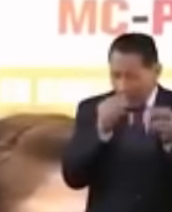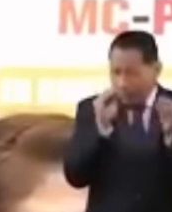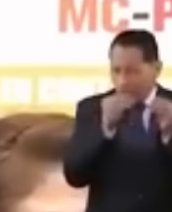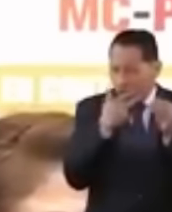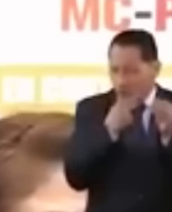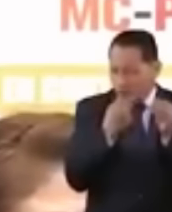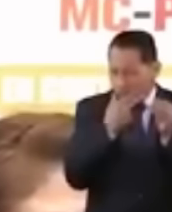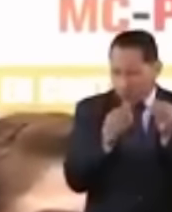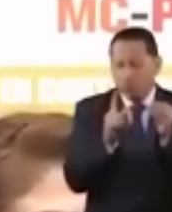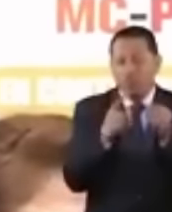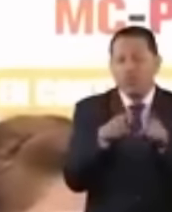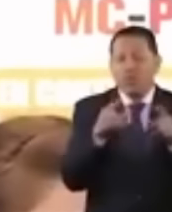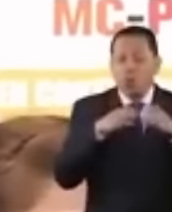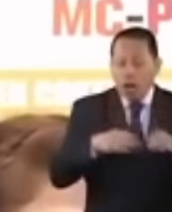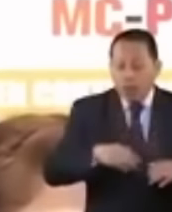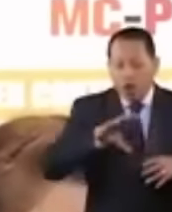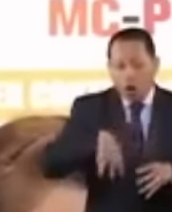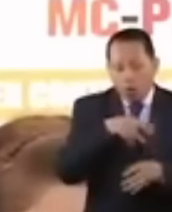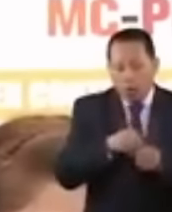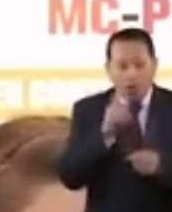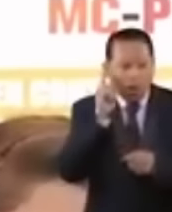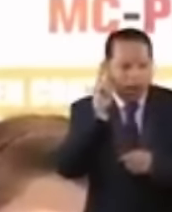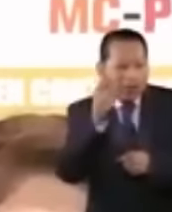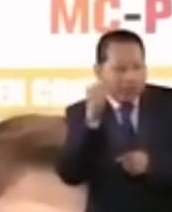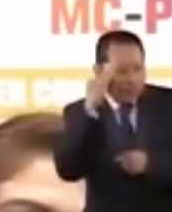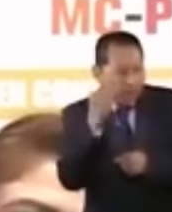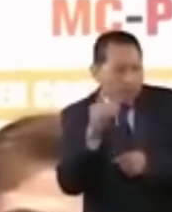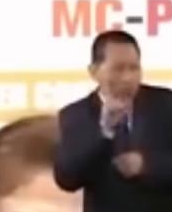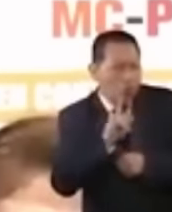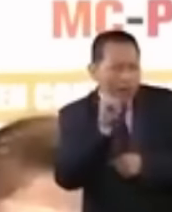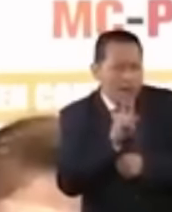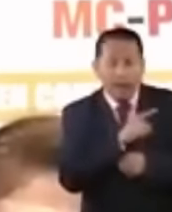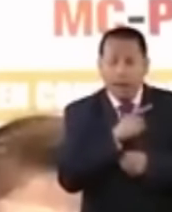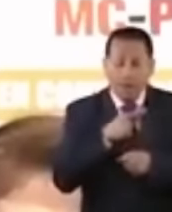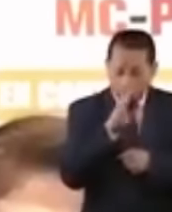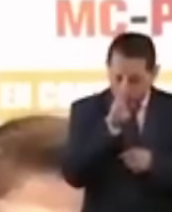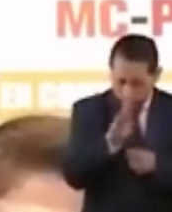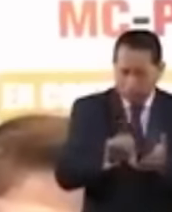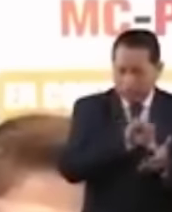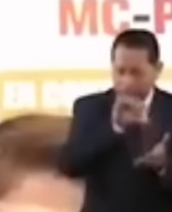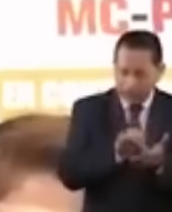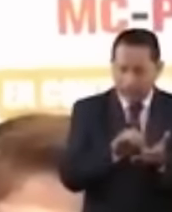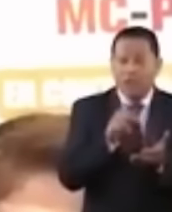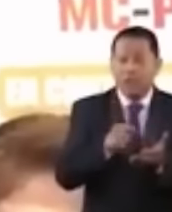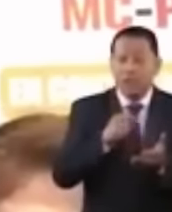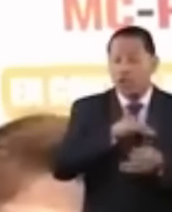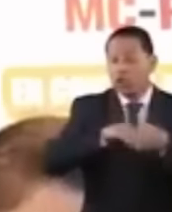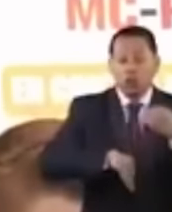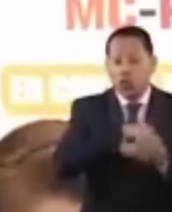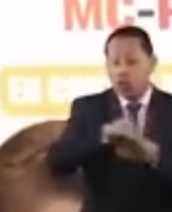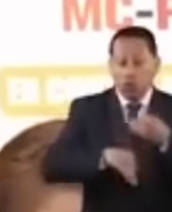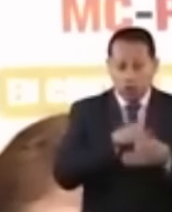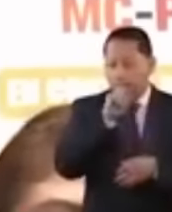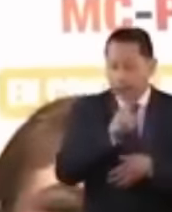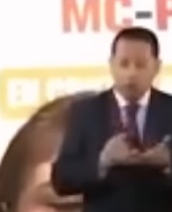los hombres. Nuestro cuerpo, nuestra integridad en el tiempo de las mujeres se pone en el centro, y nosotras, entre todas las que estamos